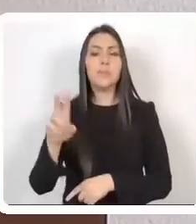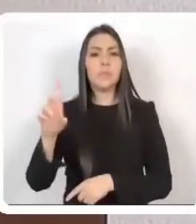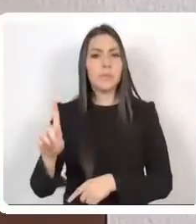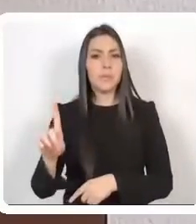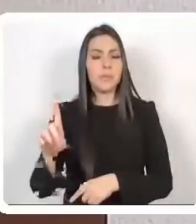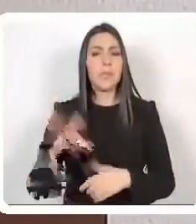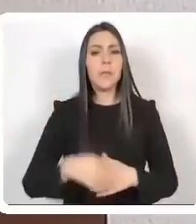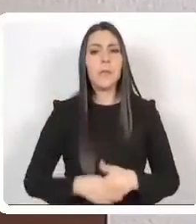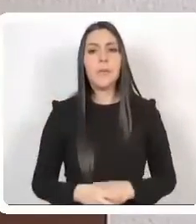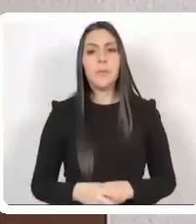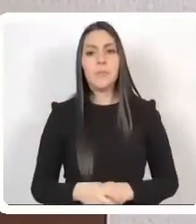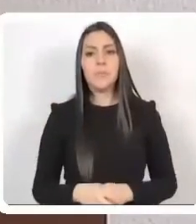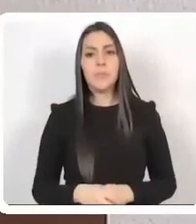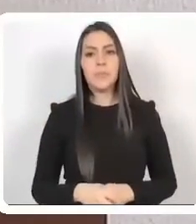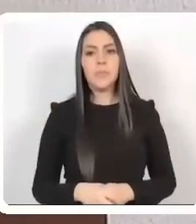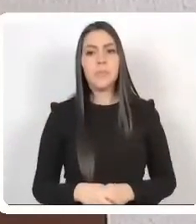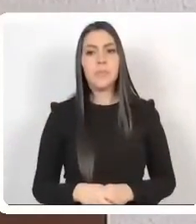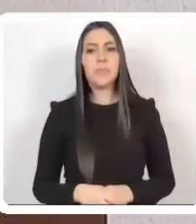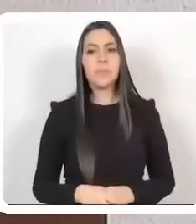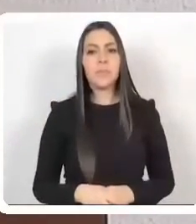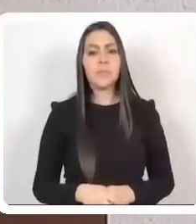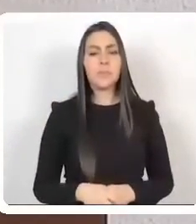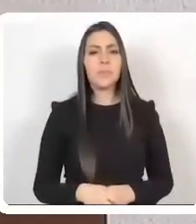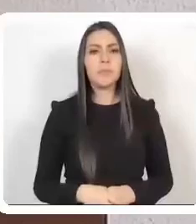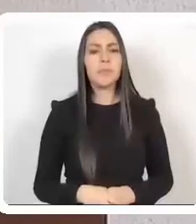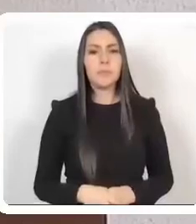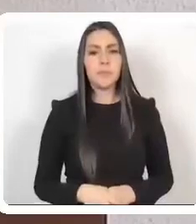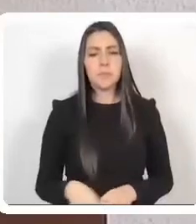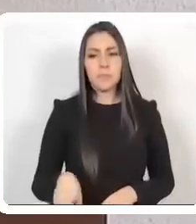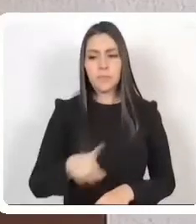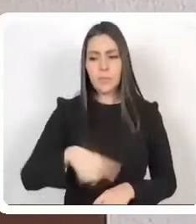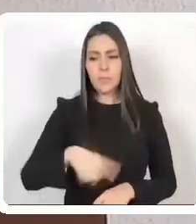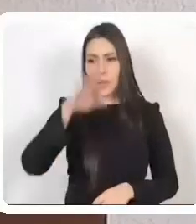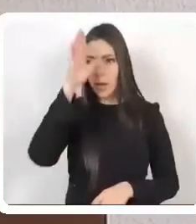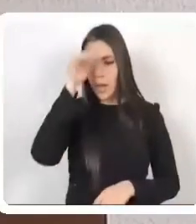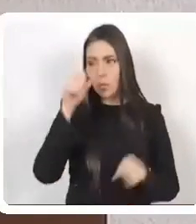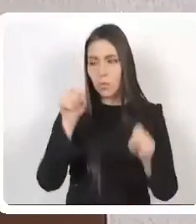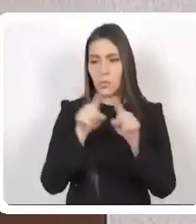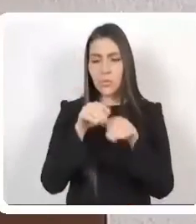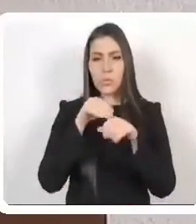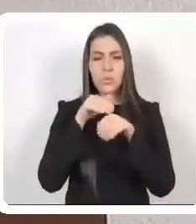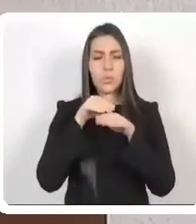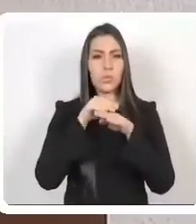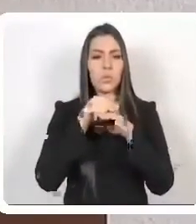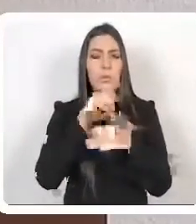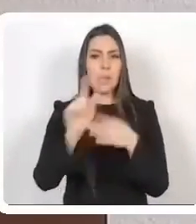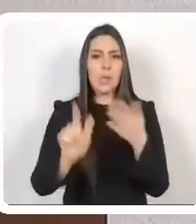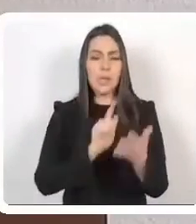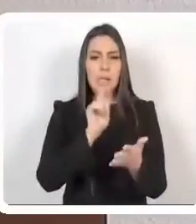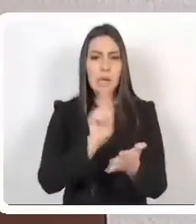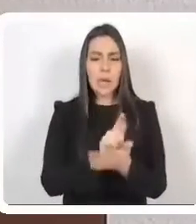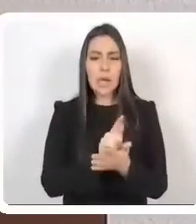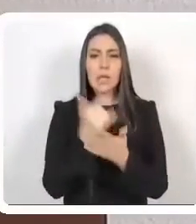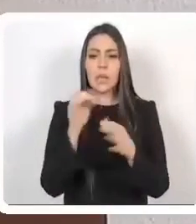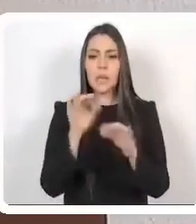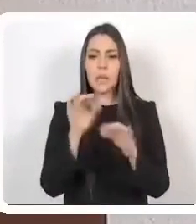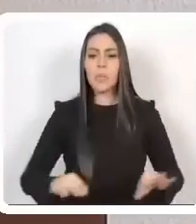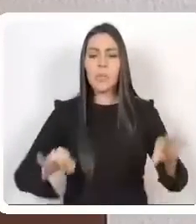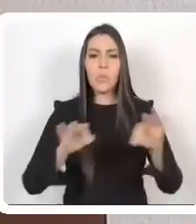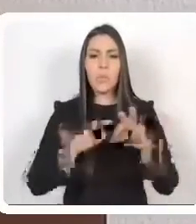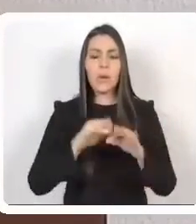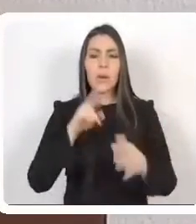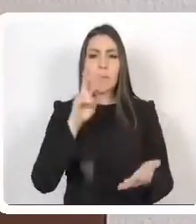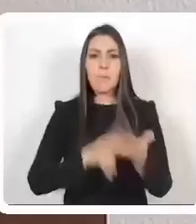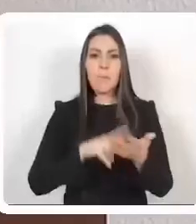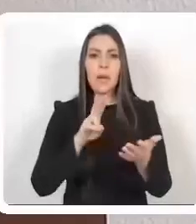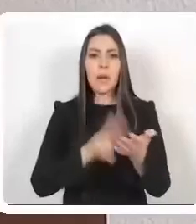Democrática. De conformidad con la técnica legislativa y en observancia al principio de economía procesal,